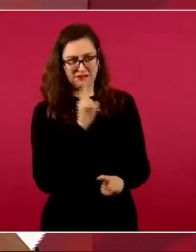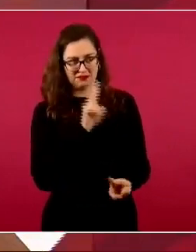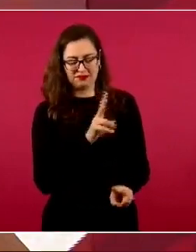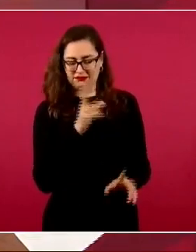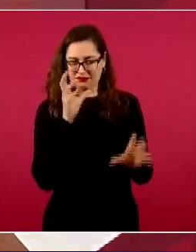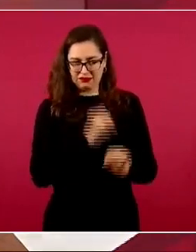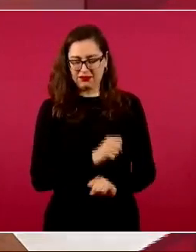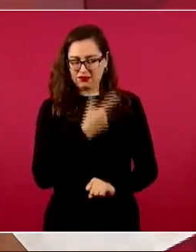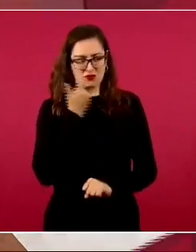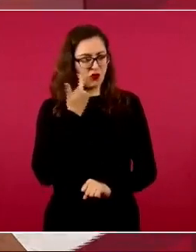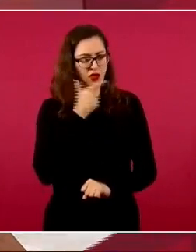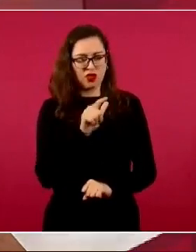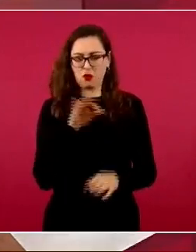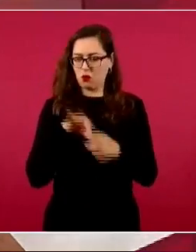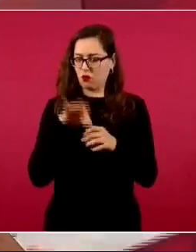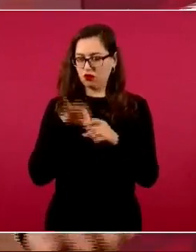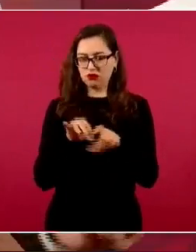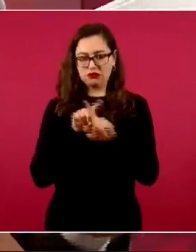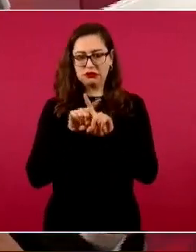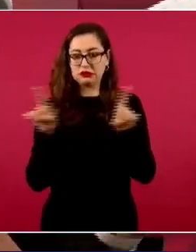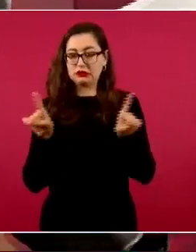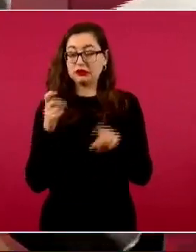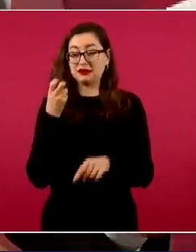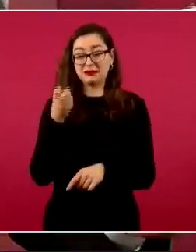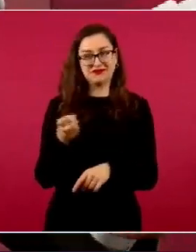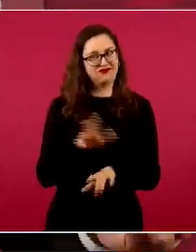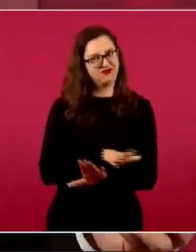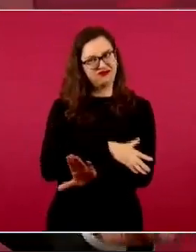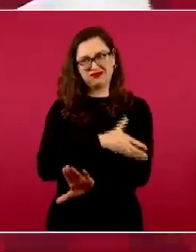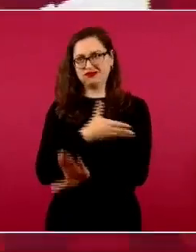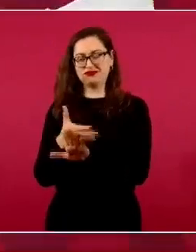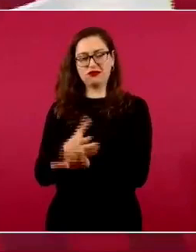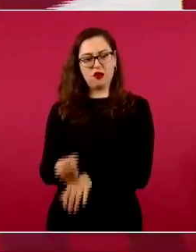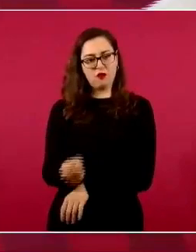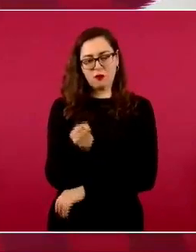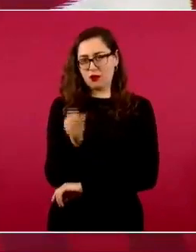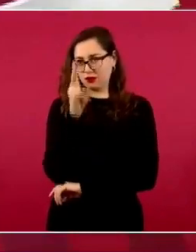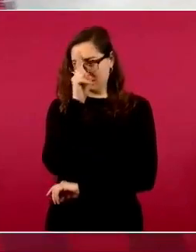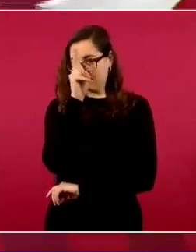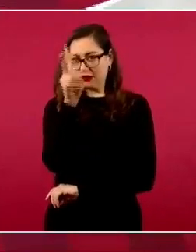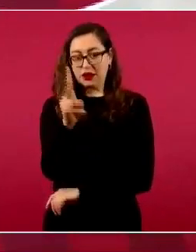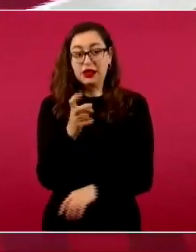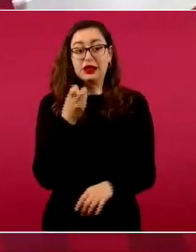Entonces, ahí empieza Salinas a darle